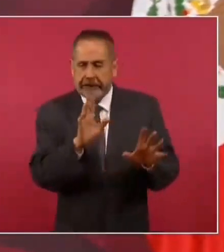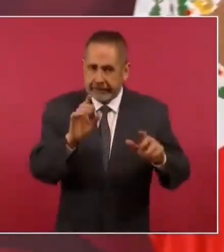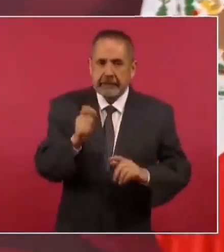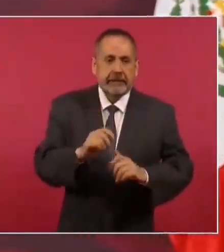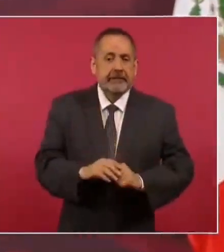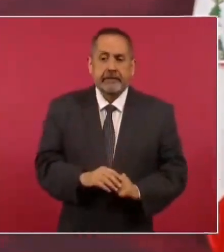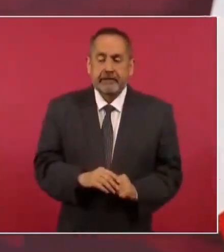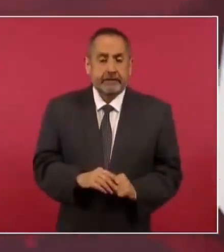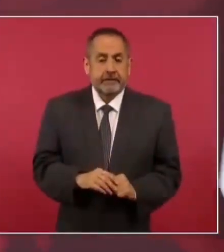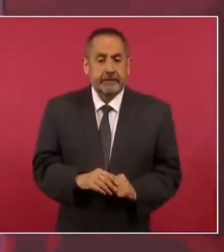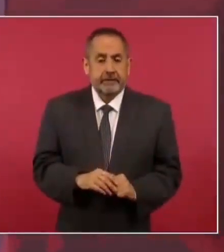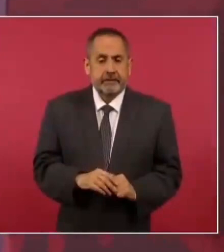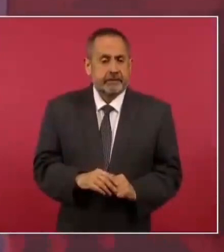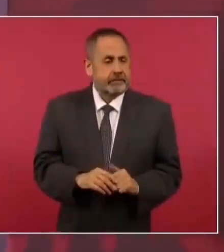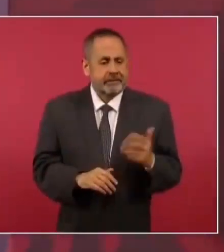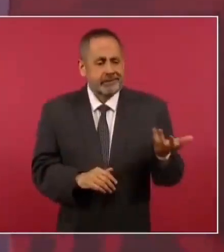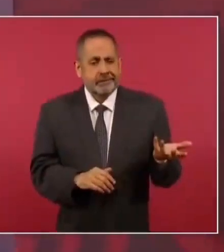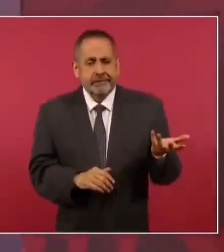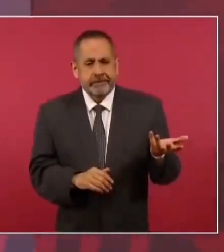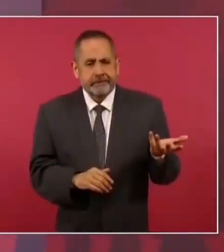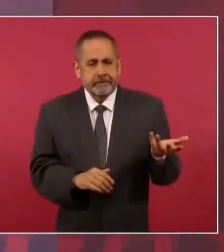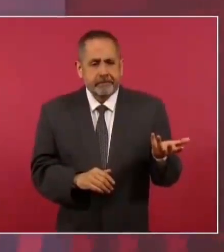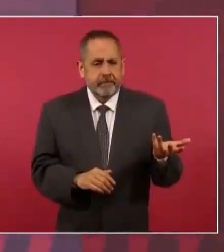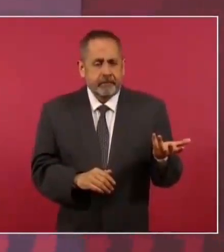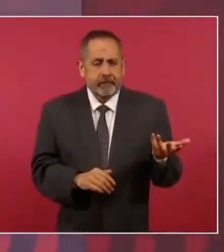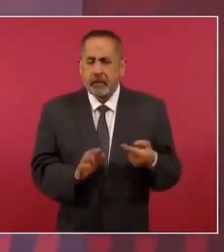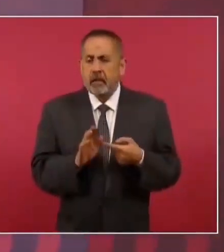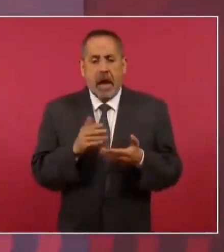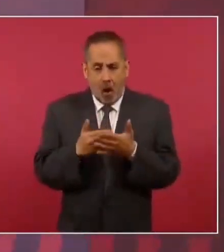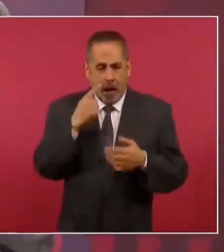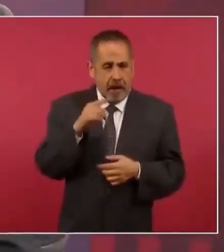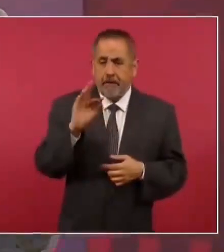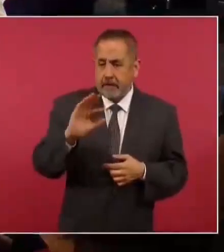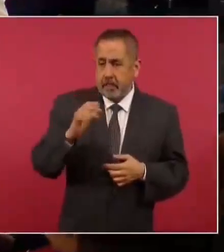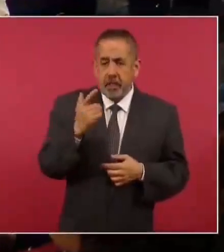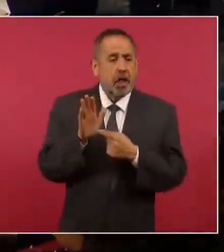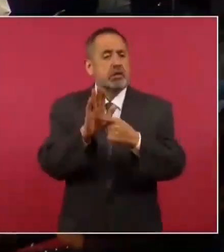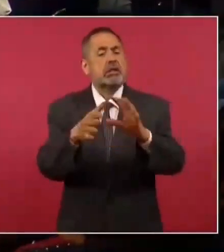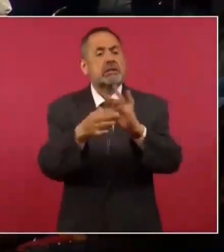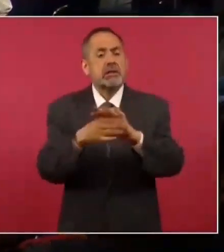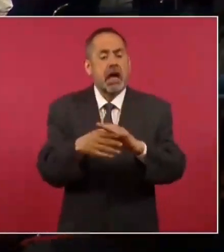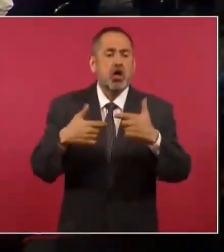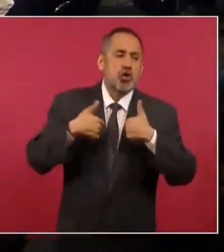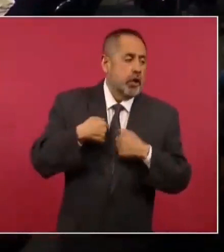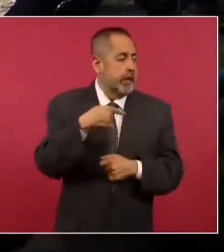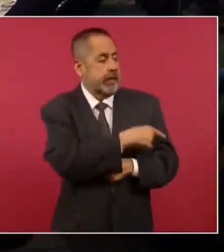es cuál es la explicación que le vas a dar al pueblo de México